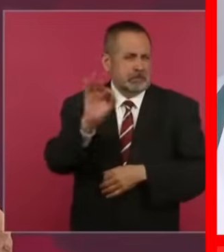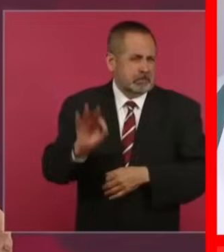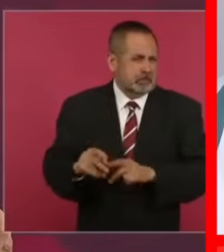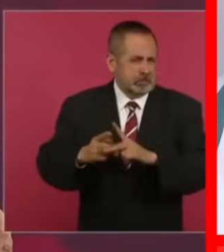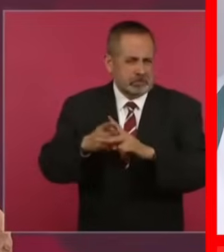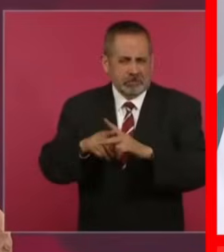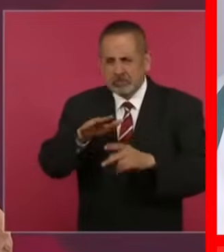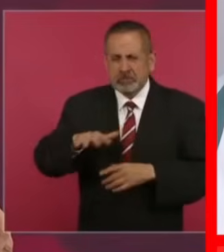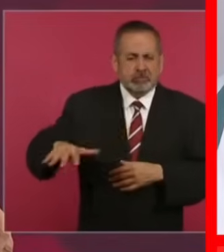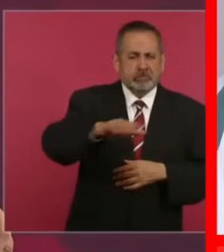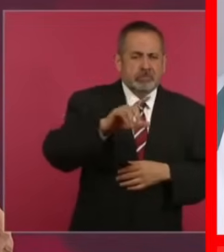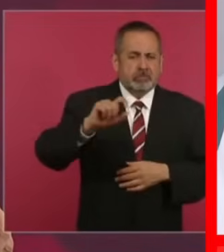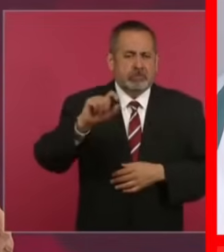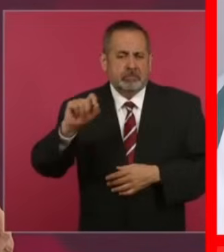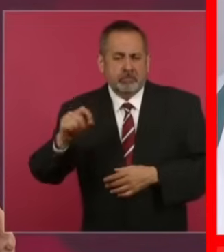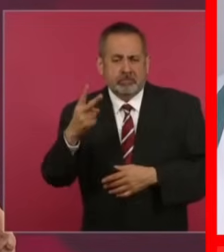22,000